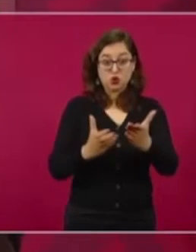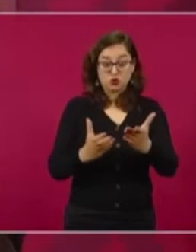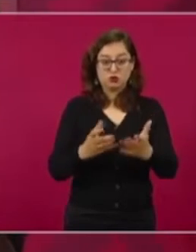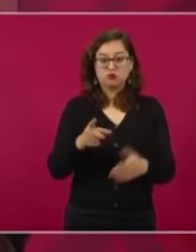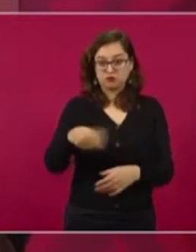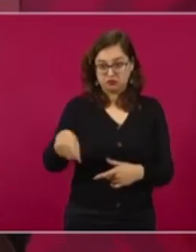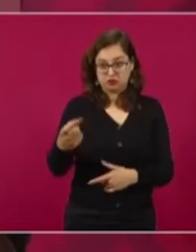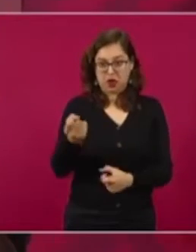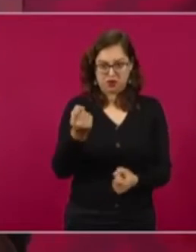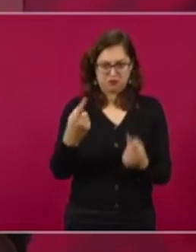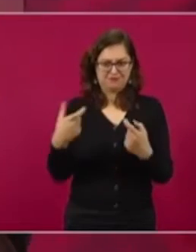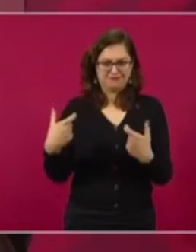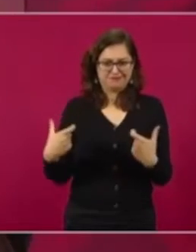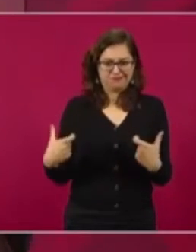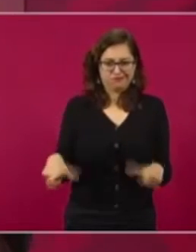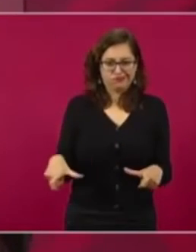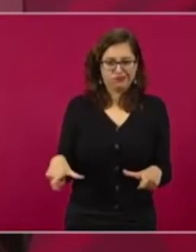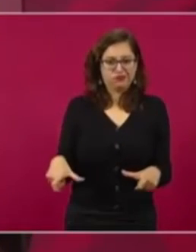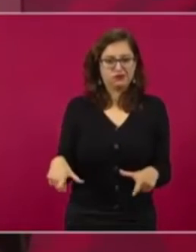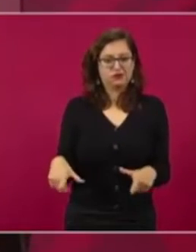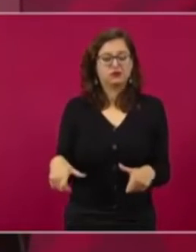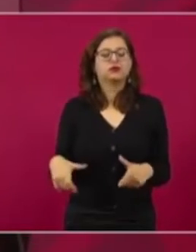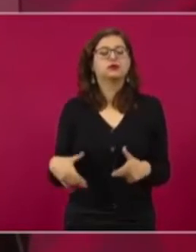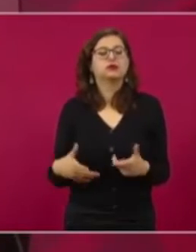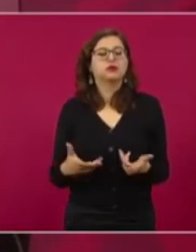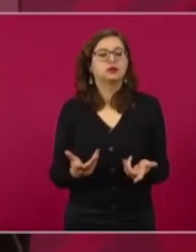influyentes algunos,